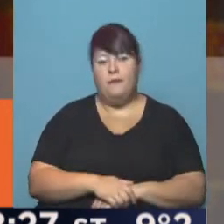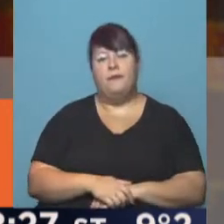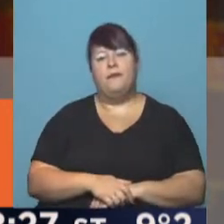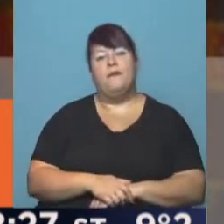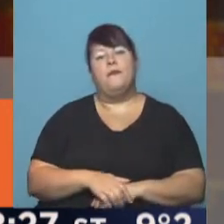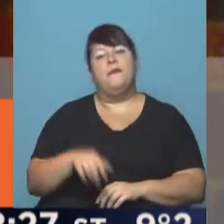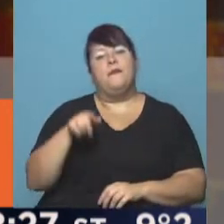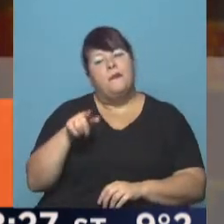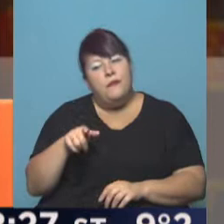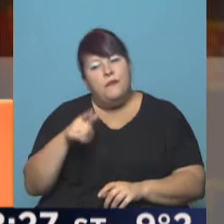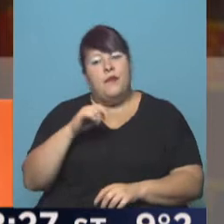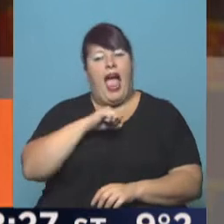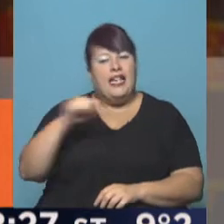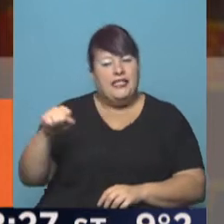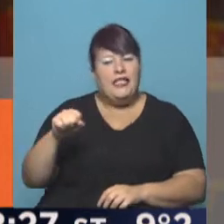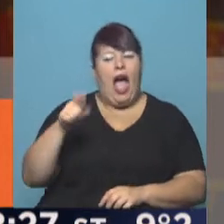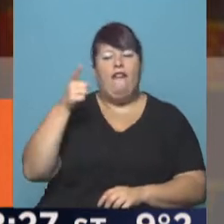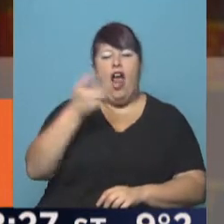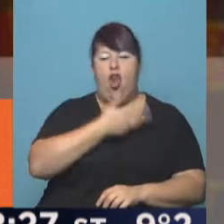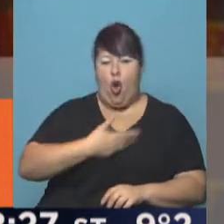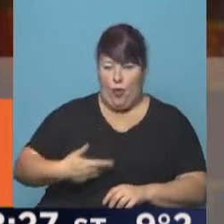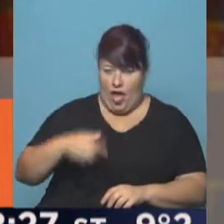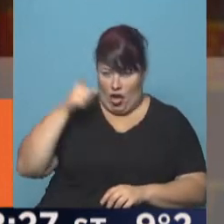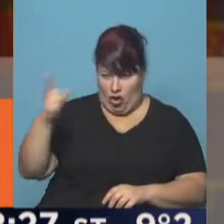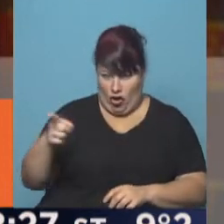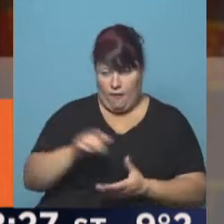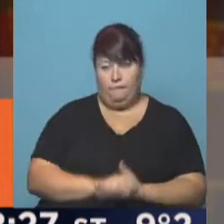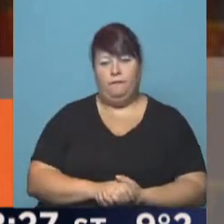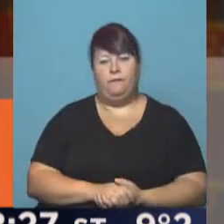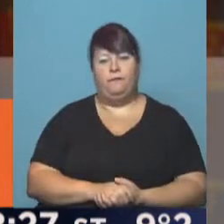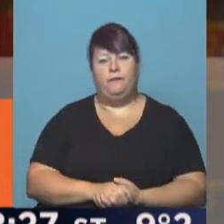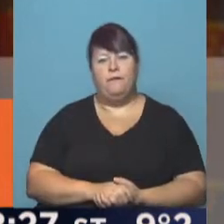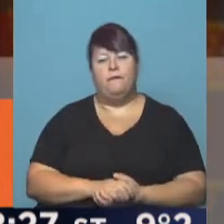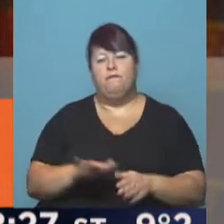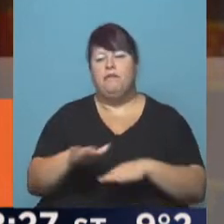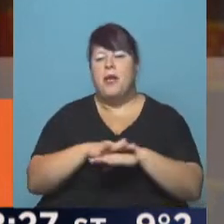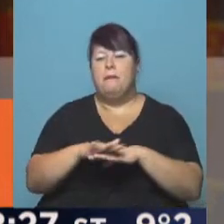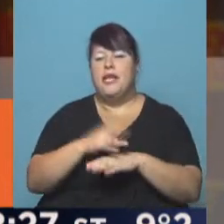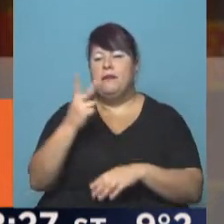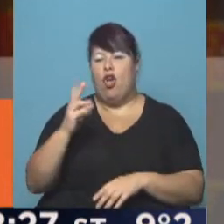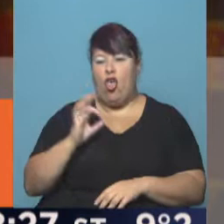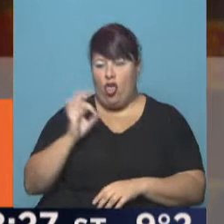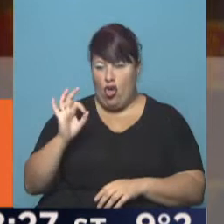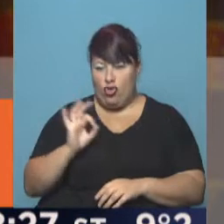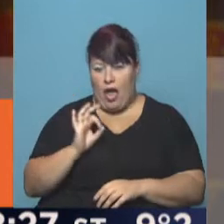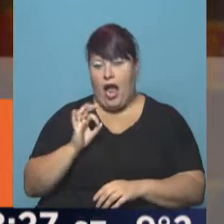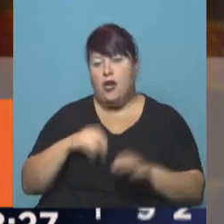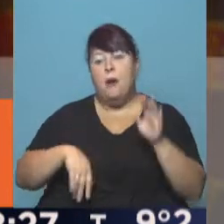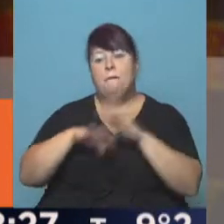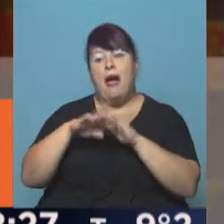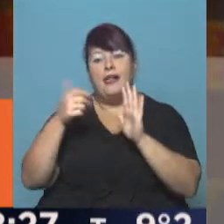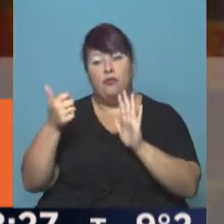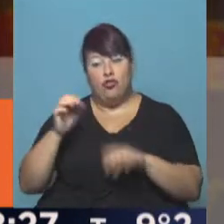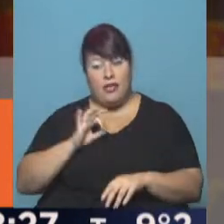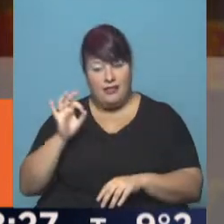que tiene defraudación de la administración a la administración pública con un mínimo de 2 años y un máximo de